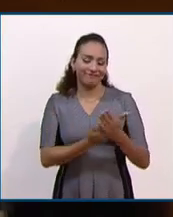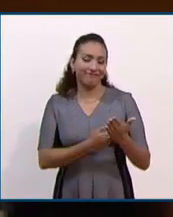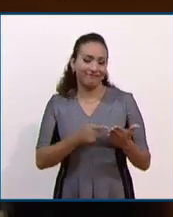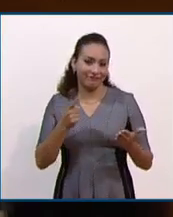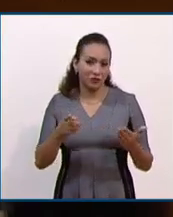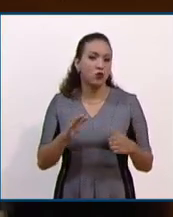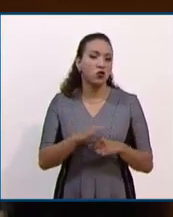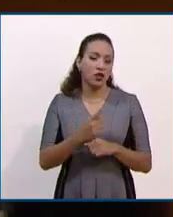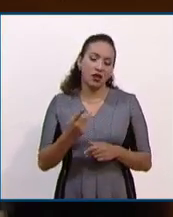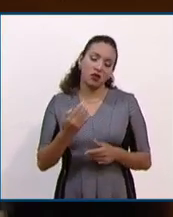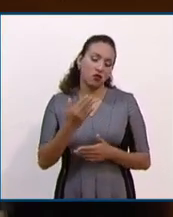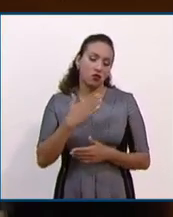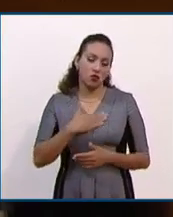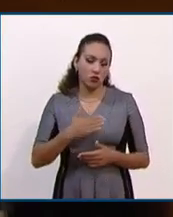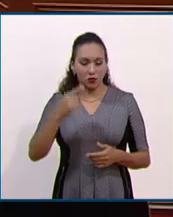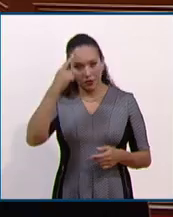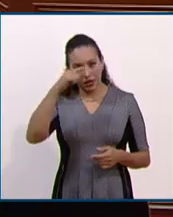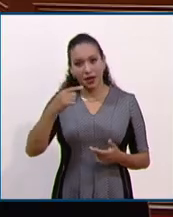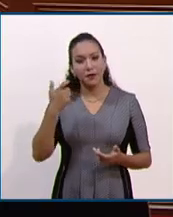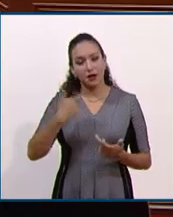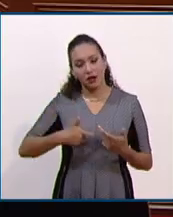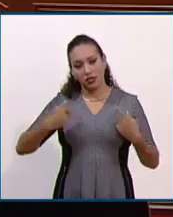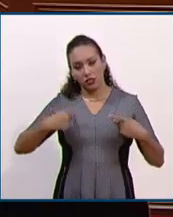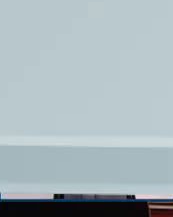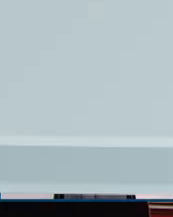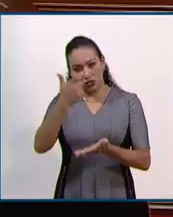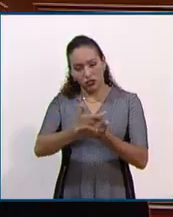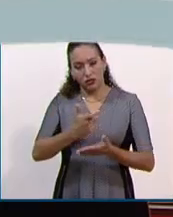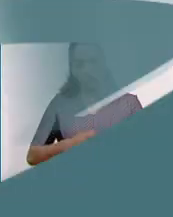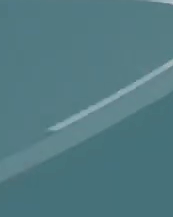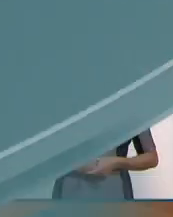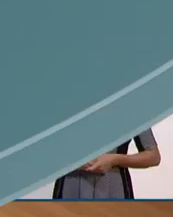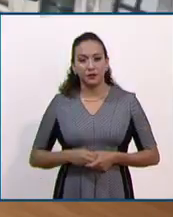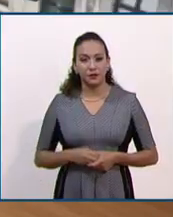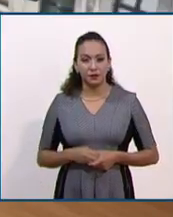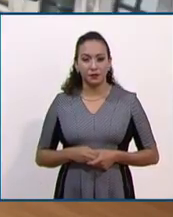de proporcionalidad tributaria.